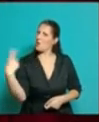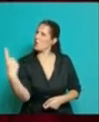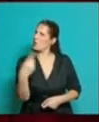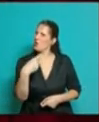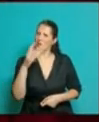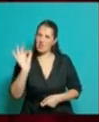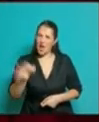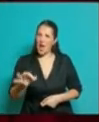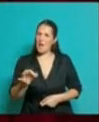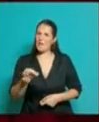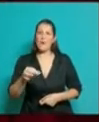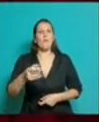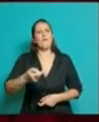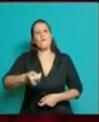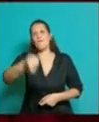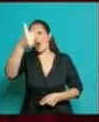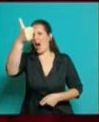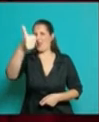En su propio discurso habla de que